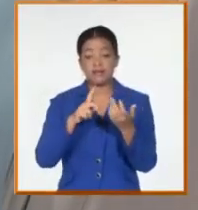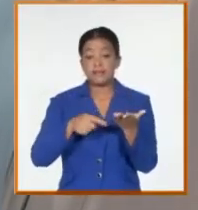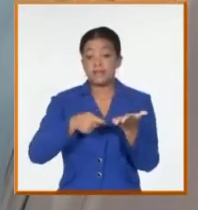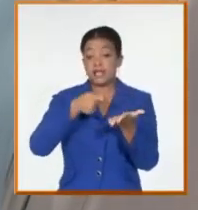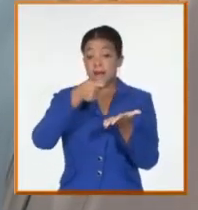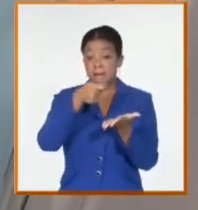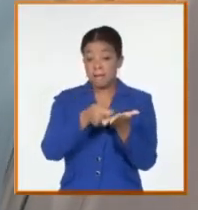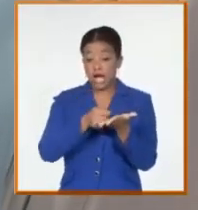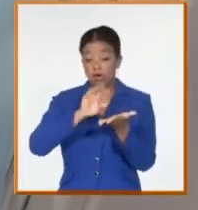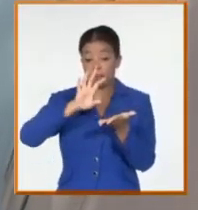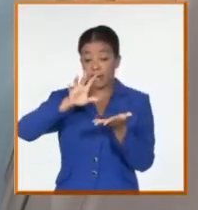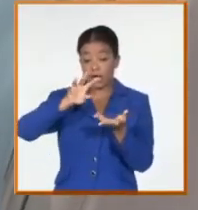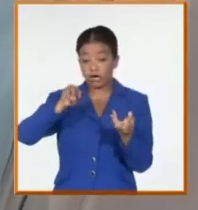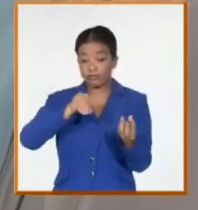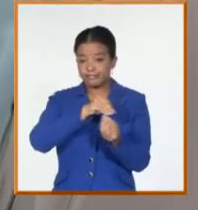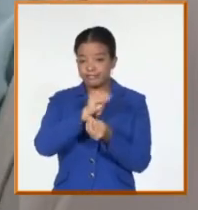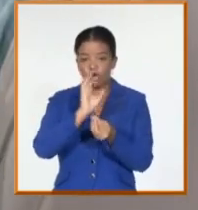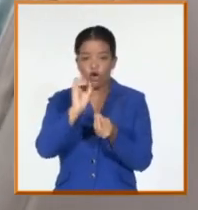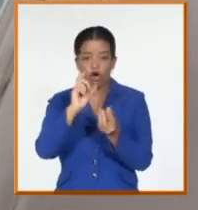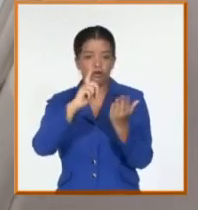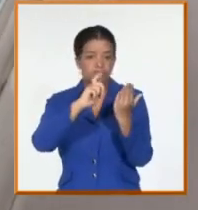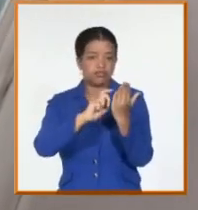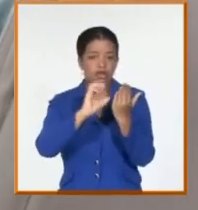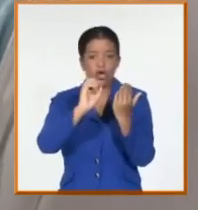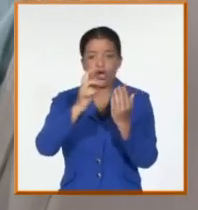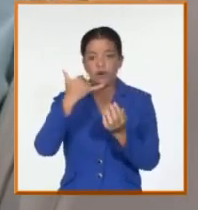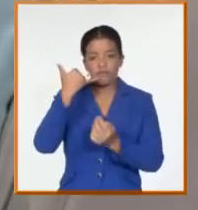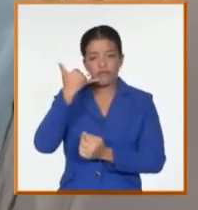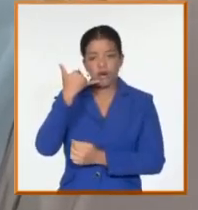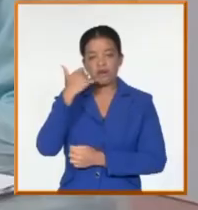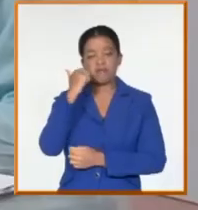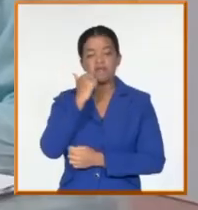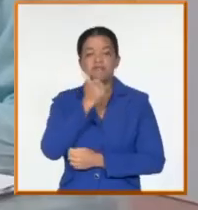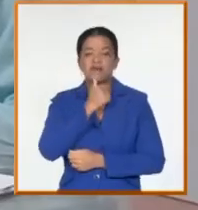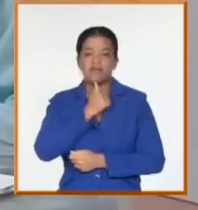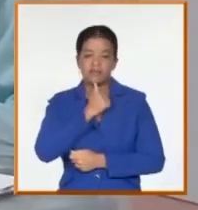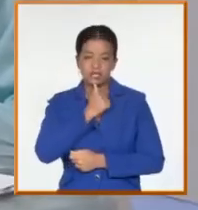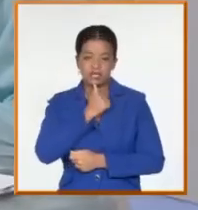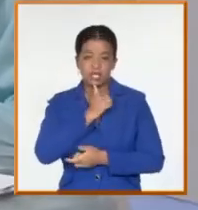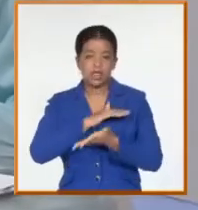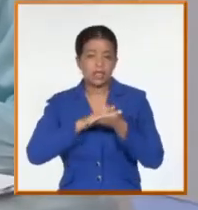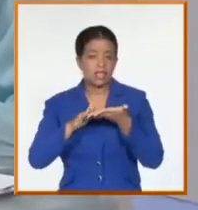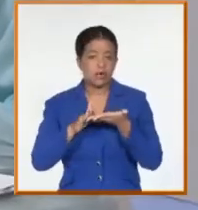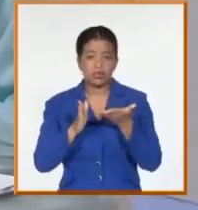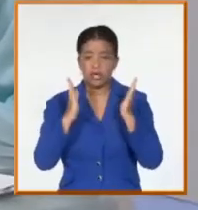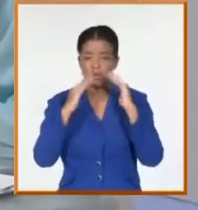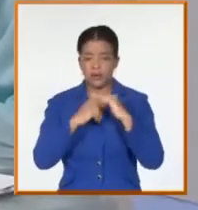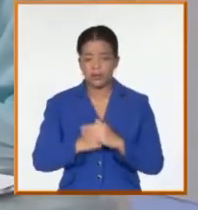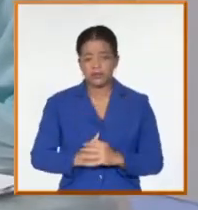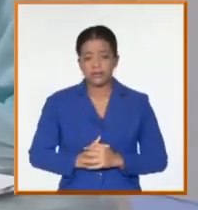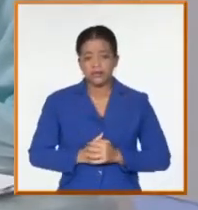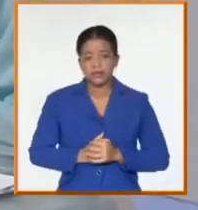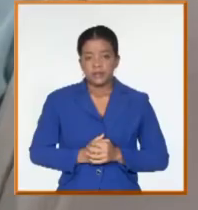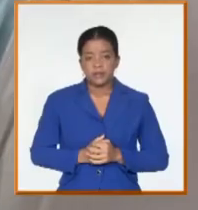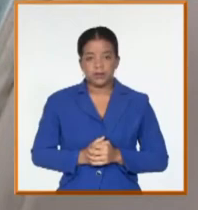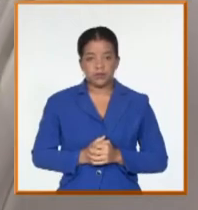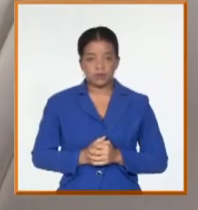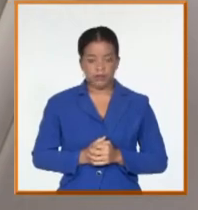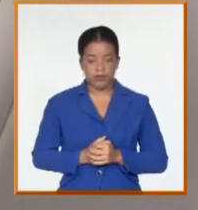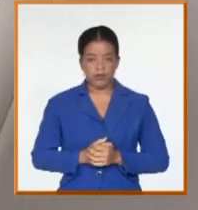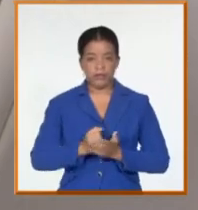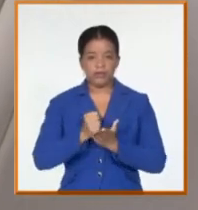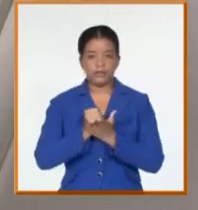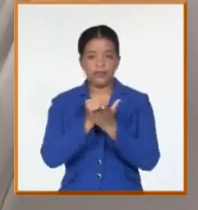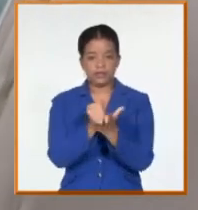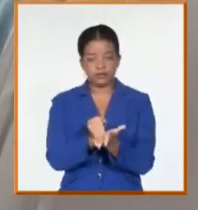más rápido efectivo correcto el misil no le deberá a ustedes ustedes no le verán a los productores Y eso Y eso va a ayudar a que fluya